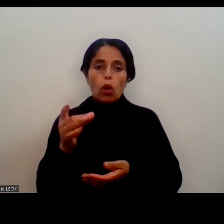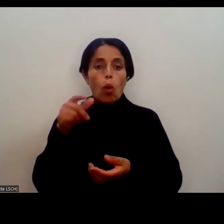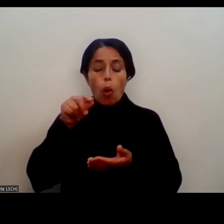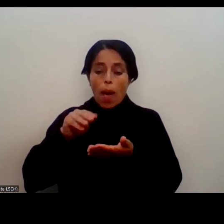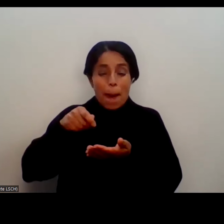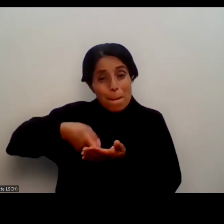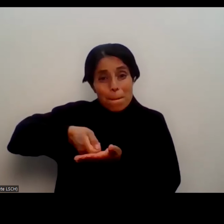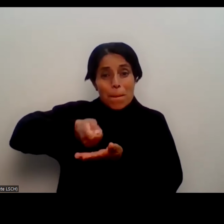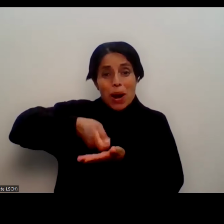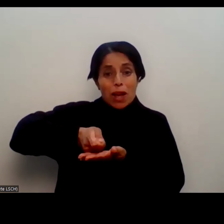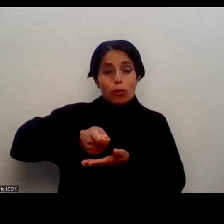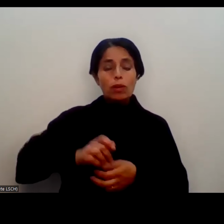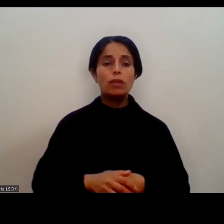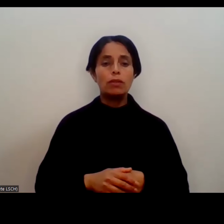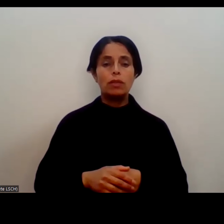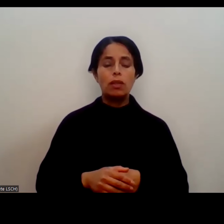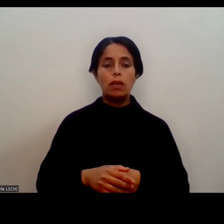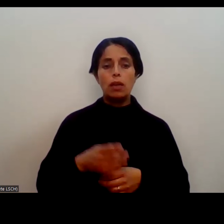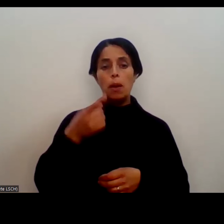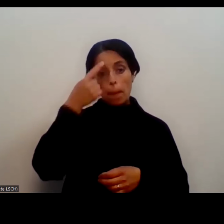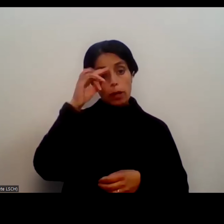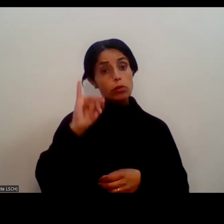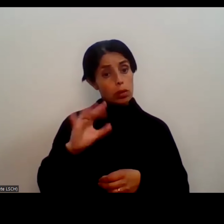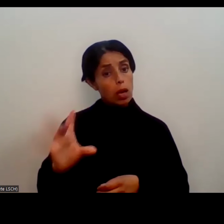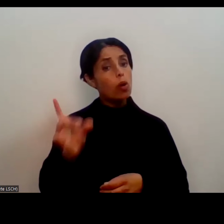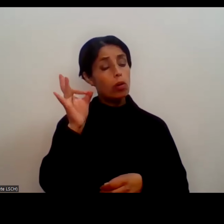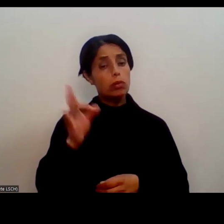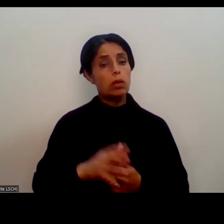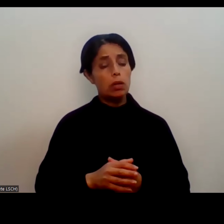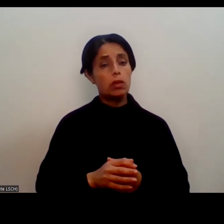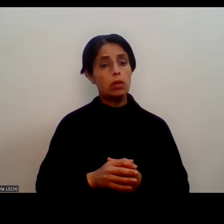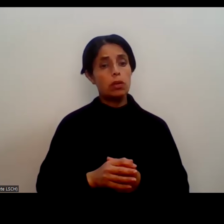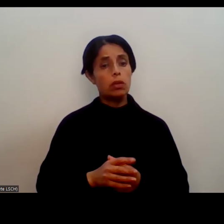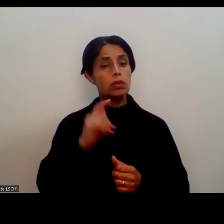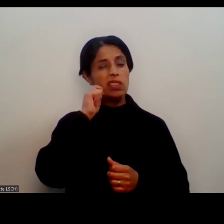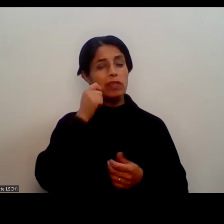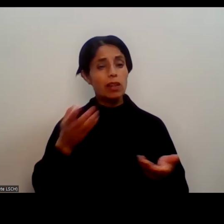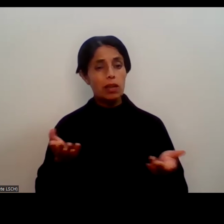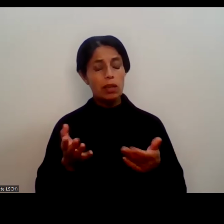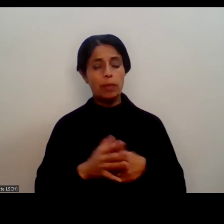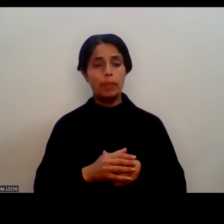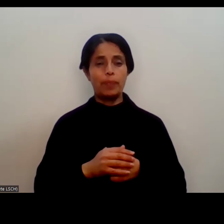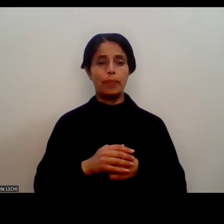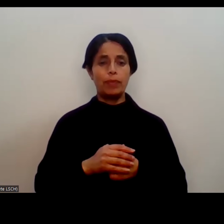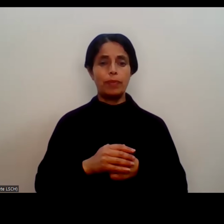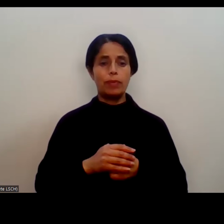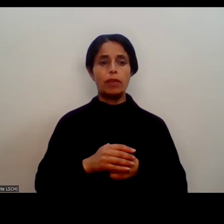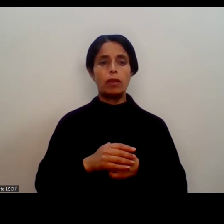espátula, ¿no? Pero te vas a encontrar algo que aluda al